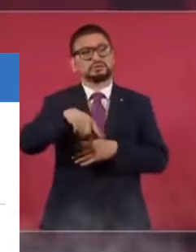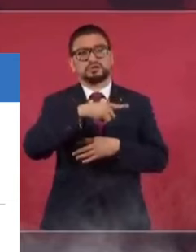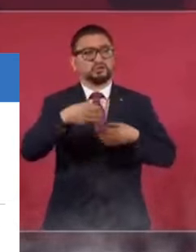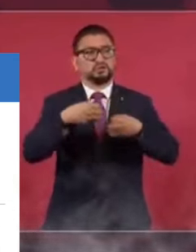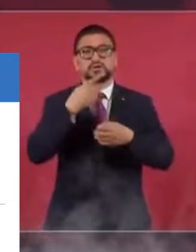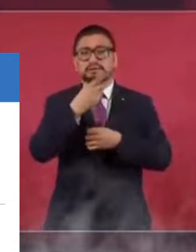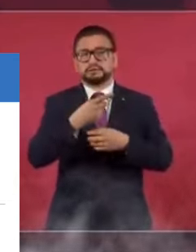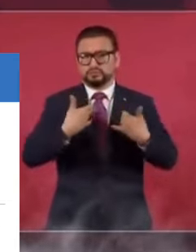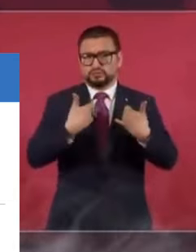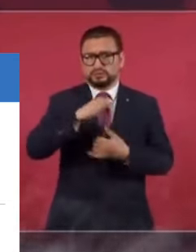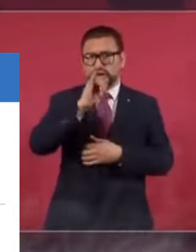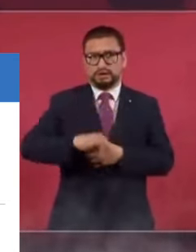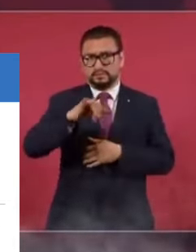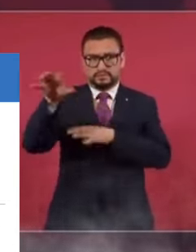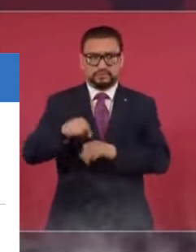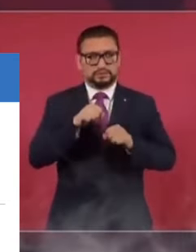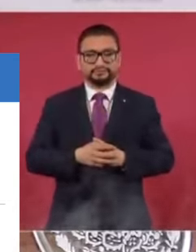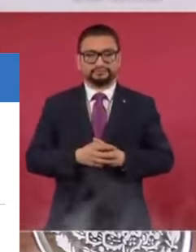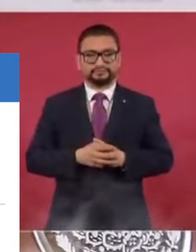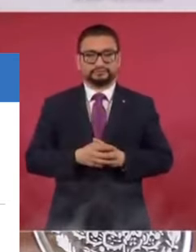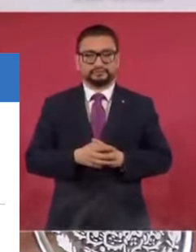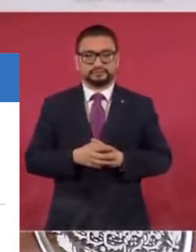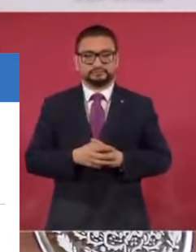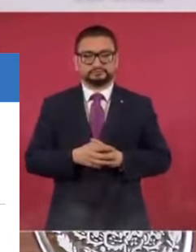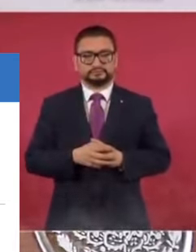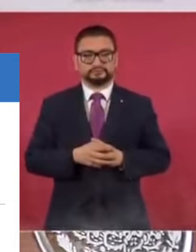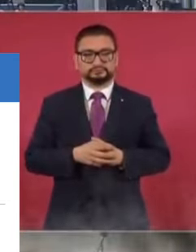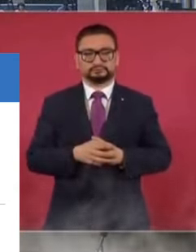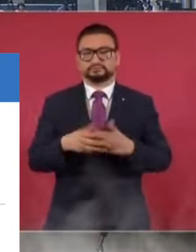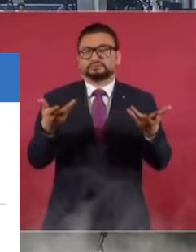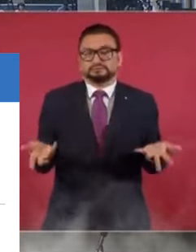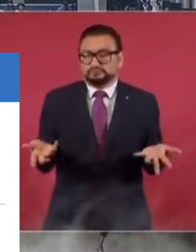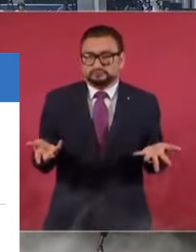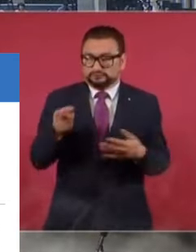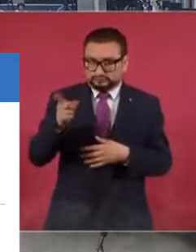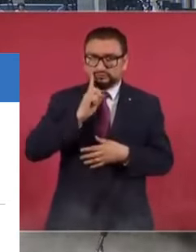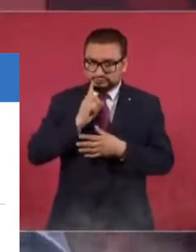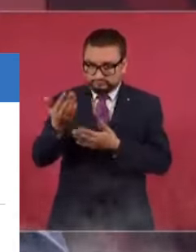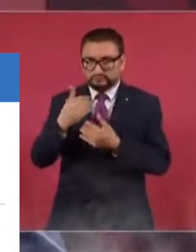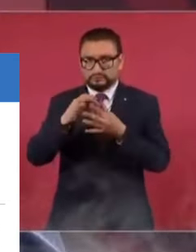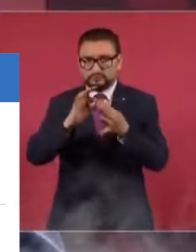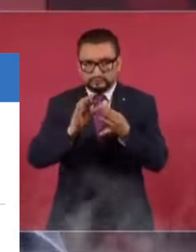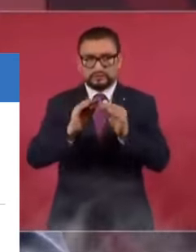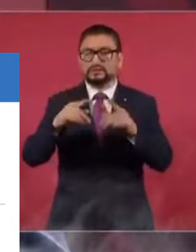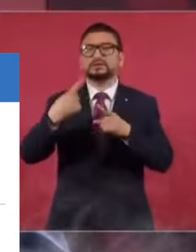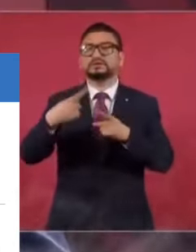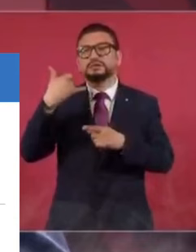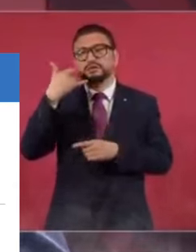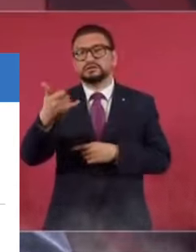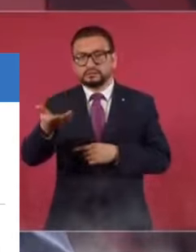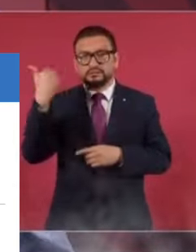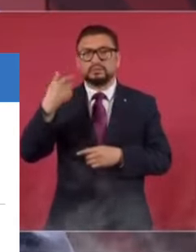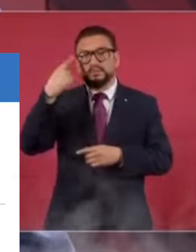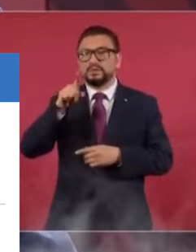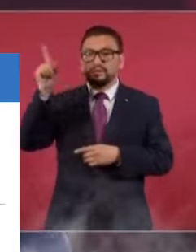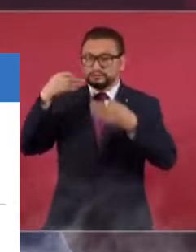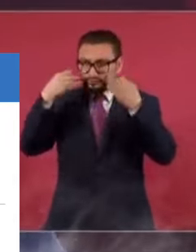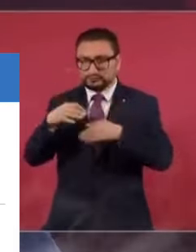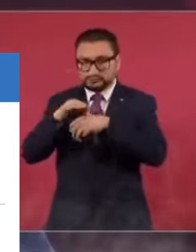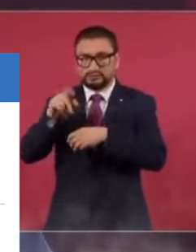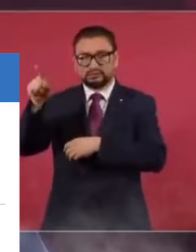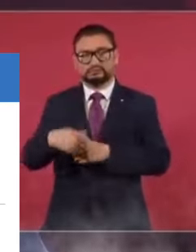estado en la comandancia de Iguala? Entonces, que nos diga quién la llamó para que fuese